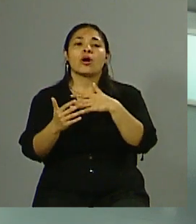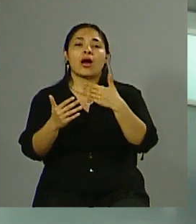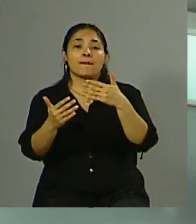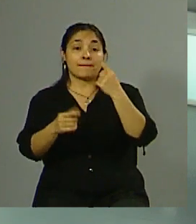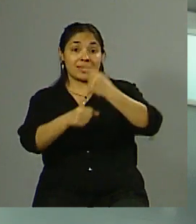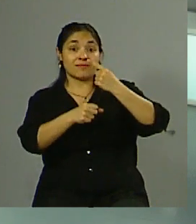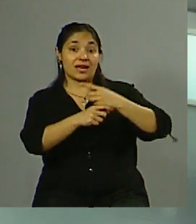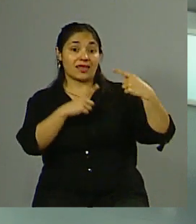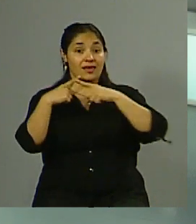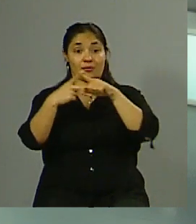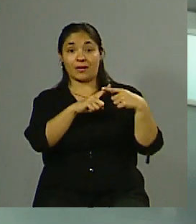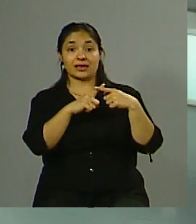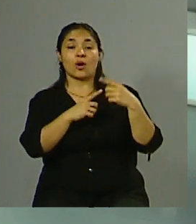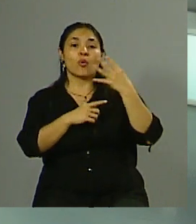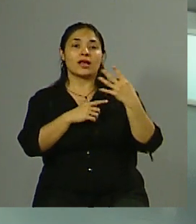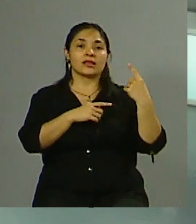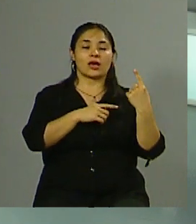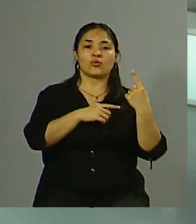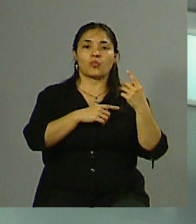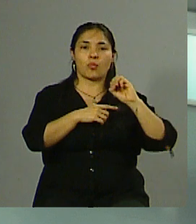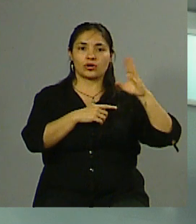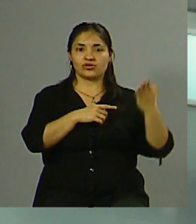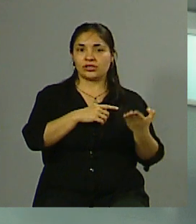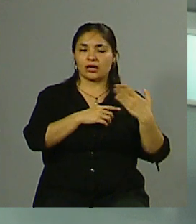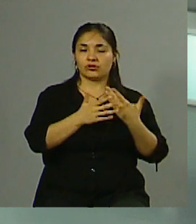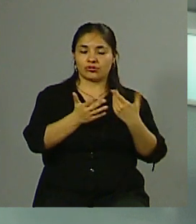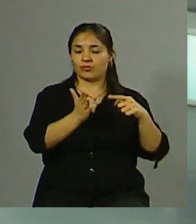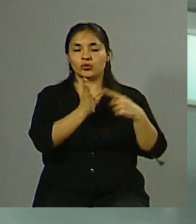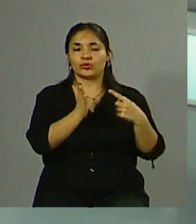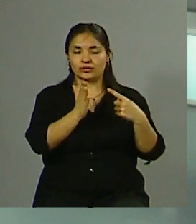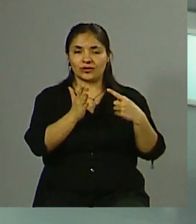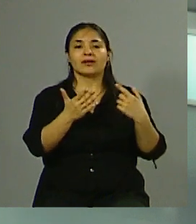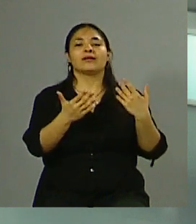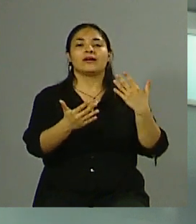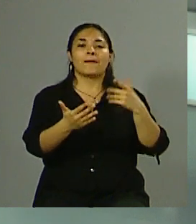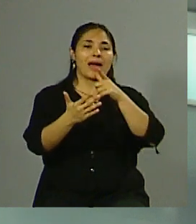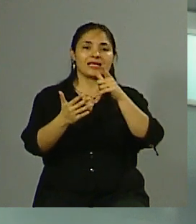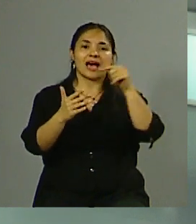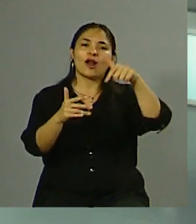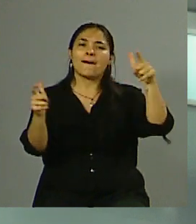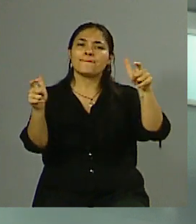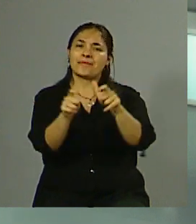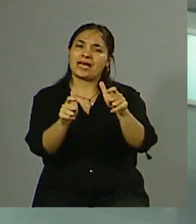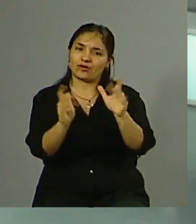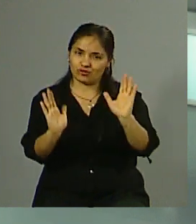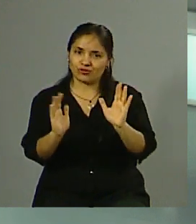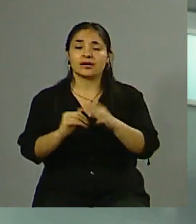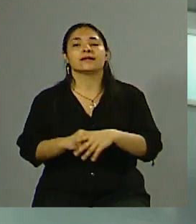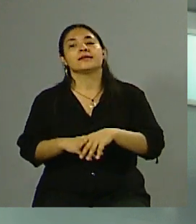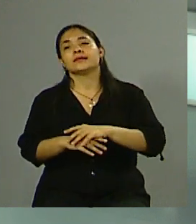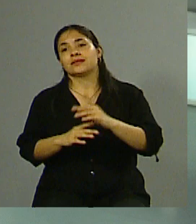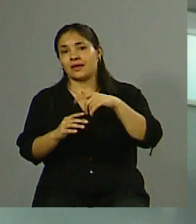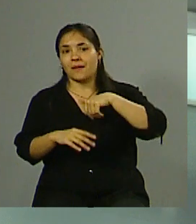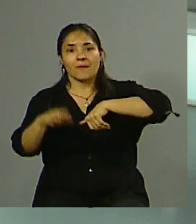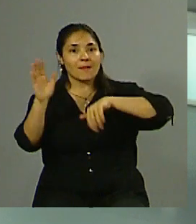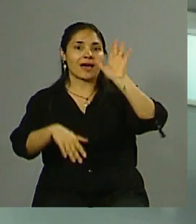primero. No despertó tanto entusiasmo en el público este segundo debate, está claro. No. Pero bueno, hubo más